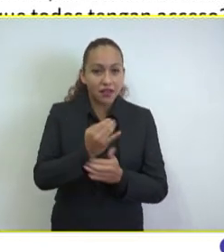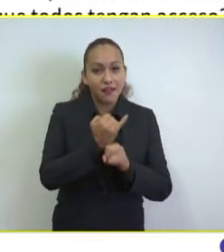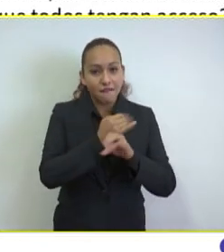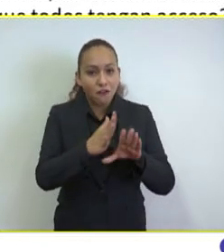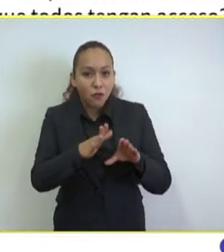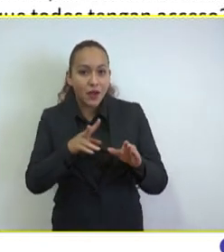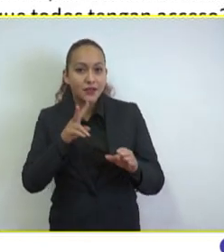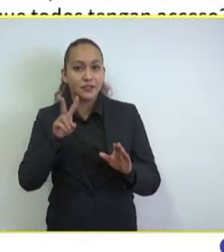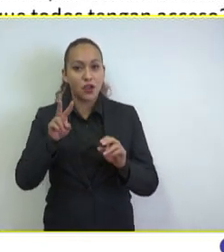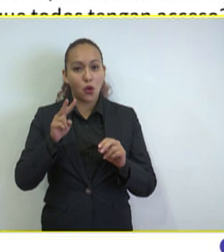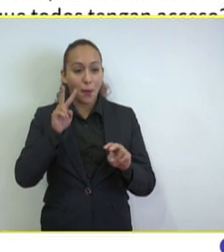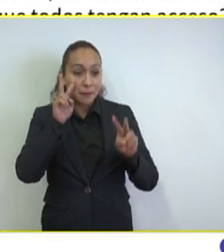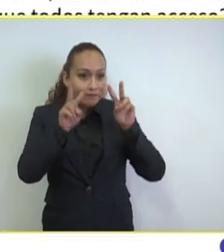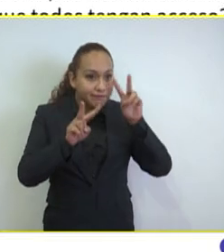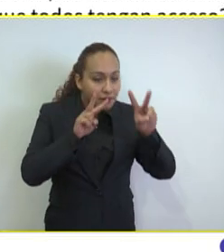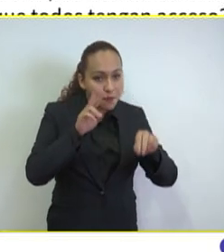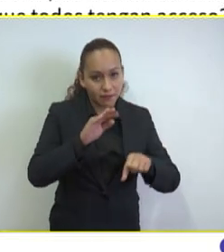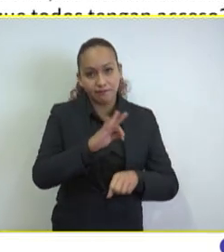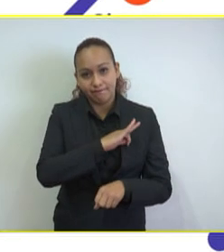visuales.